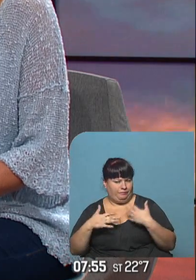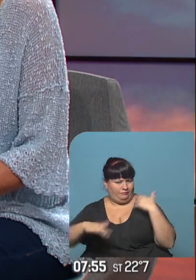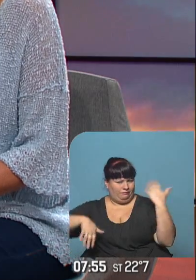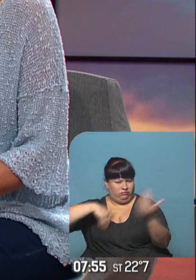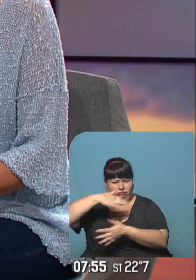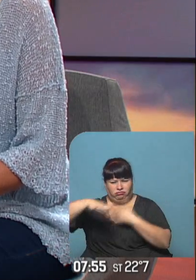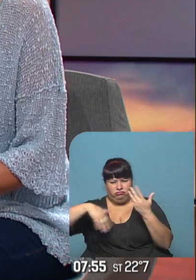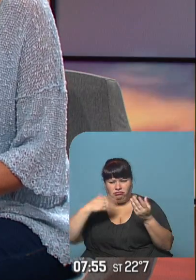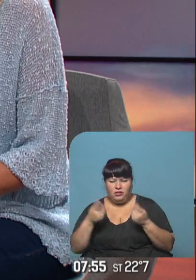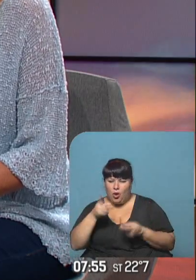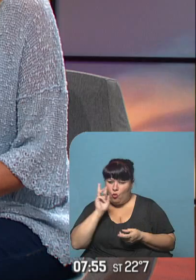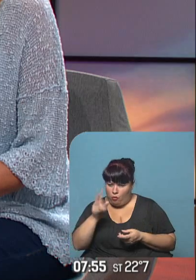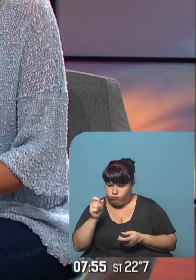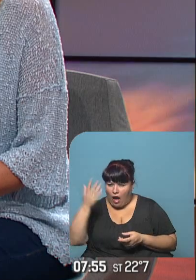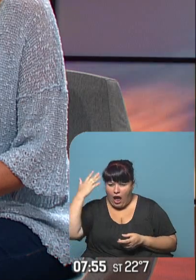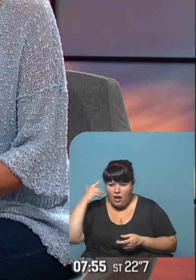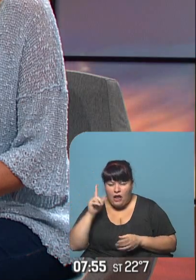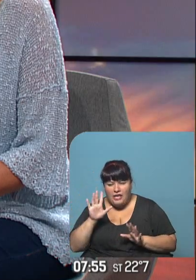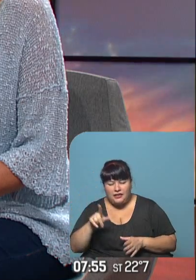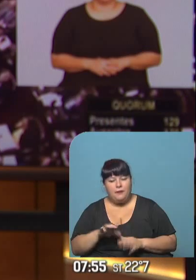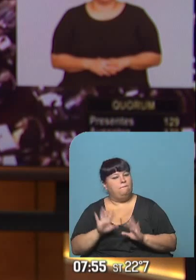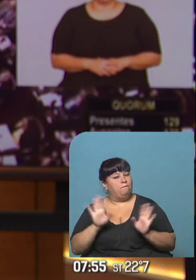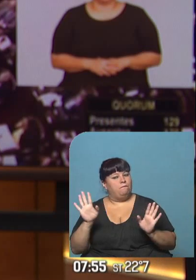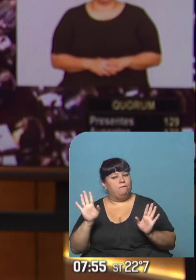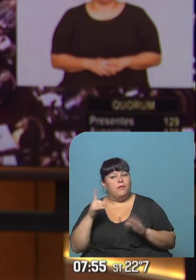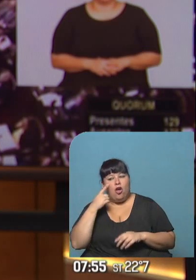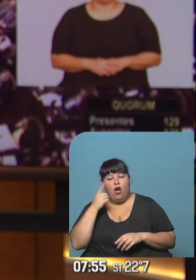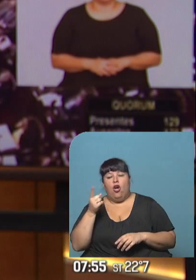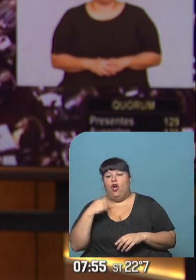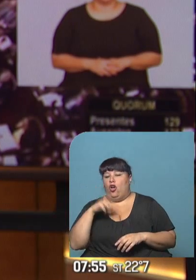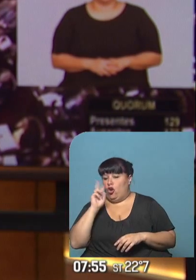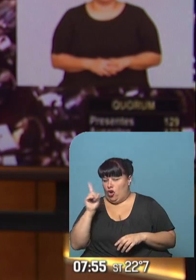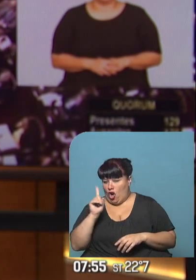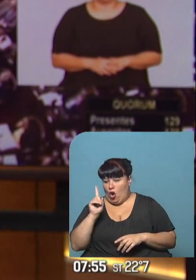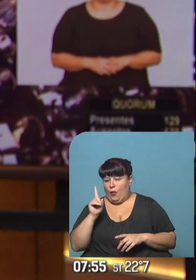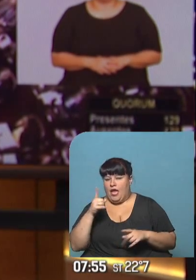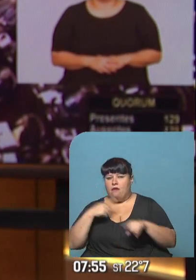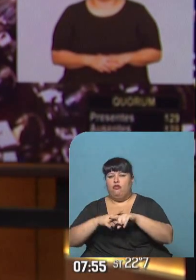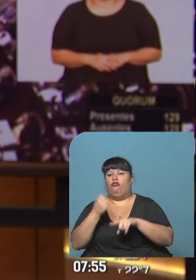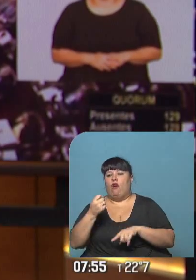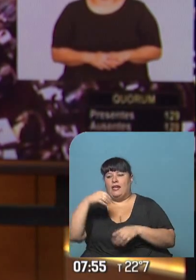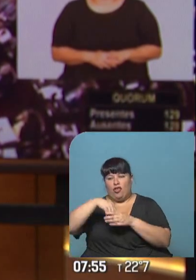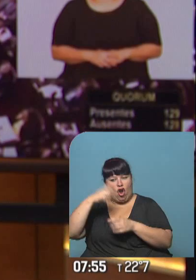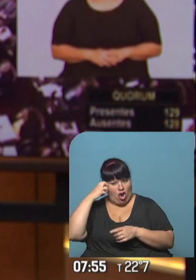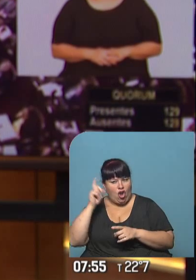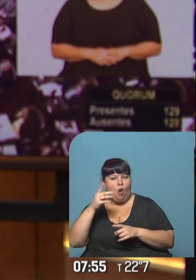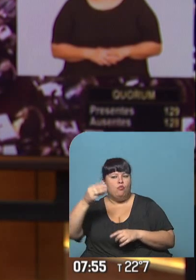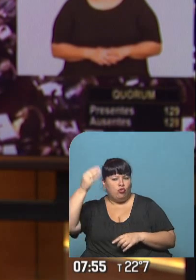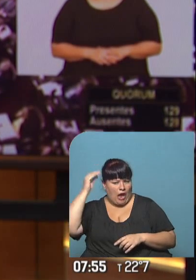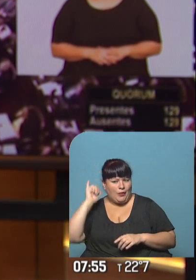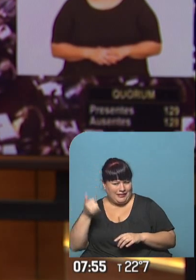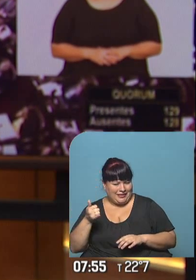esa violencia. ¿Lo viste alguna vez, Fraque, eso? A ver, no vimos discusiones fuertes en el Congreso, se han visto muchas